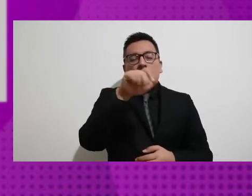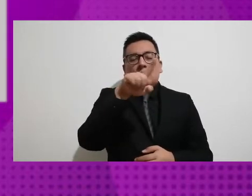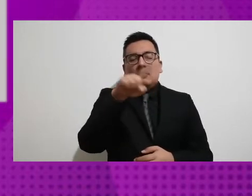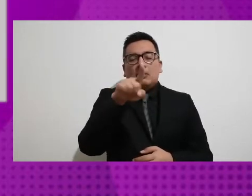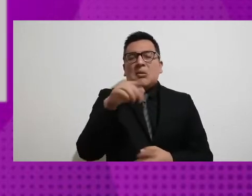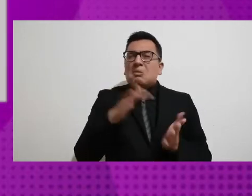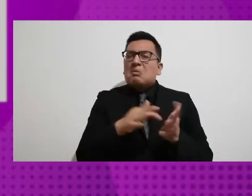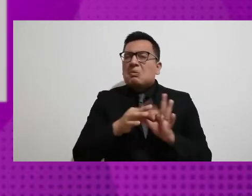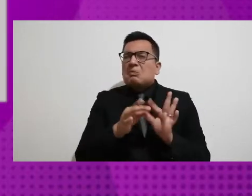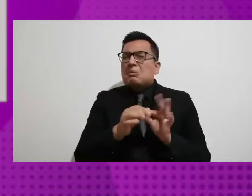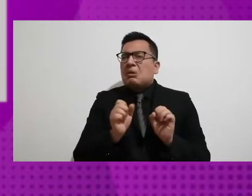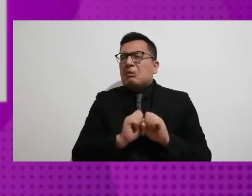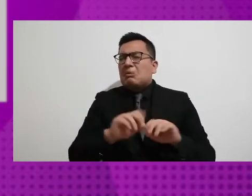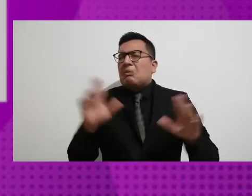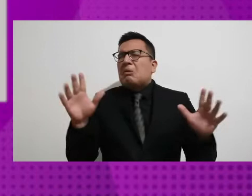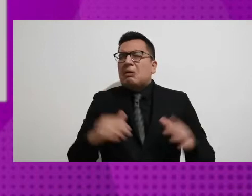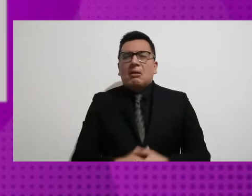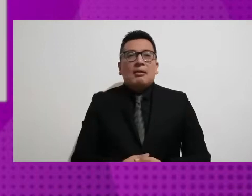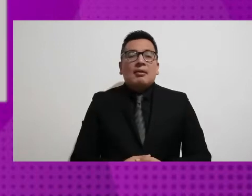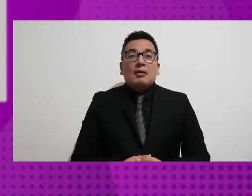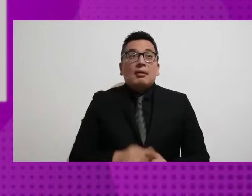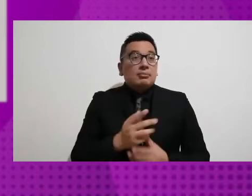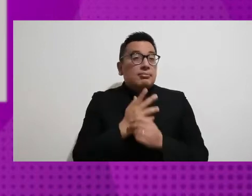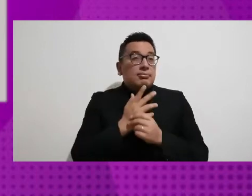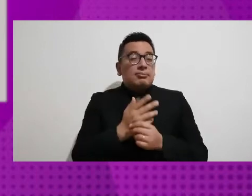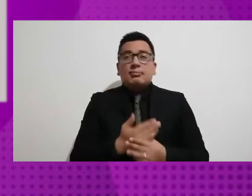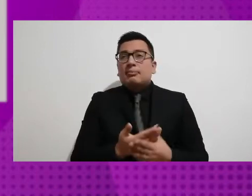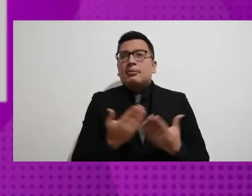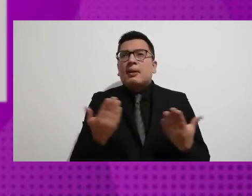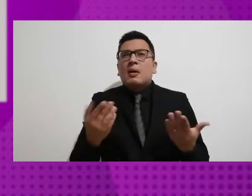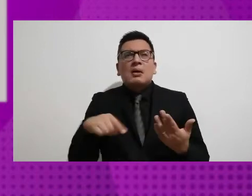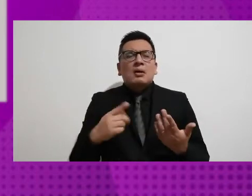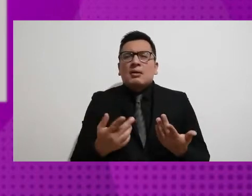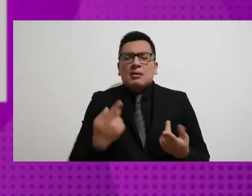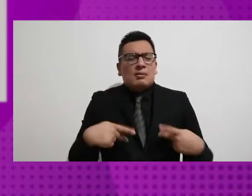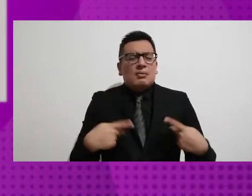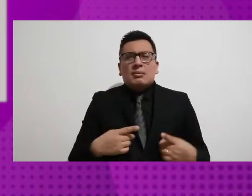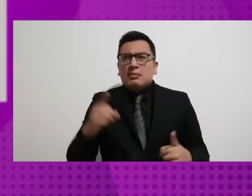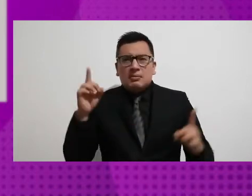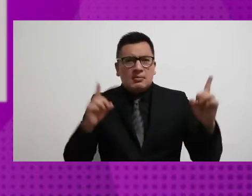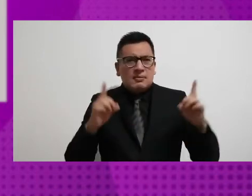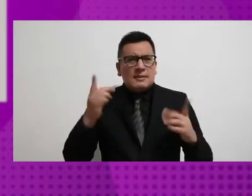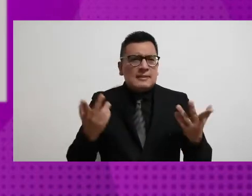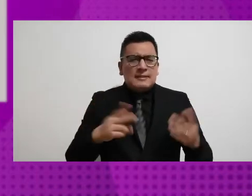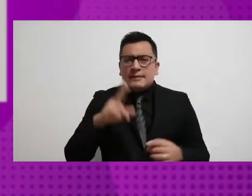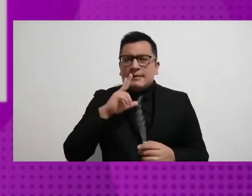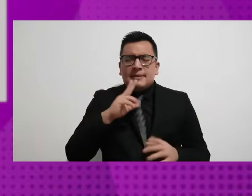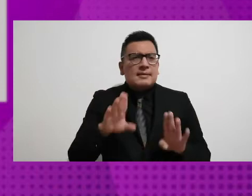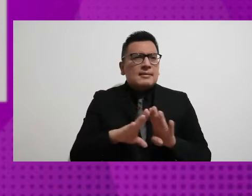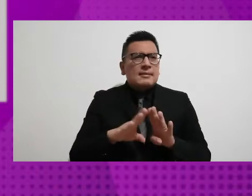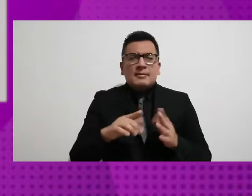la máxima cuestión que se está presentando en este momento es de un problema de